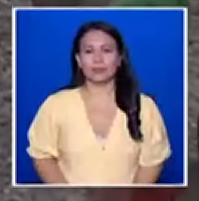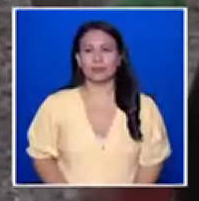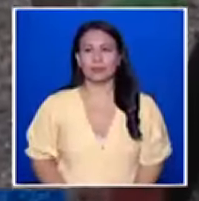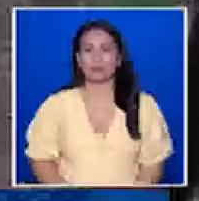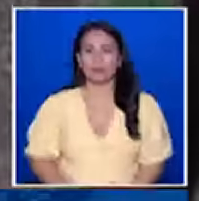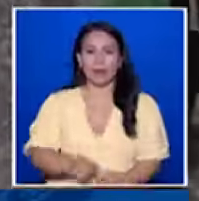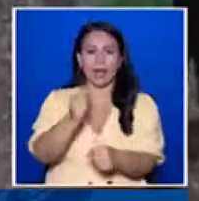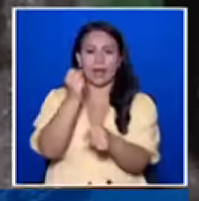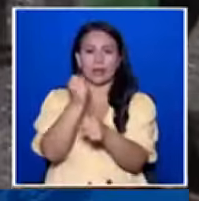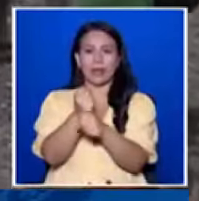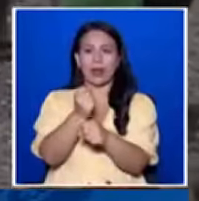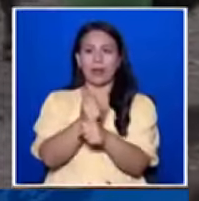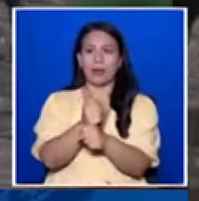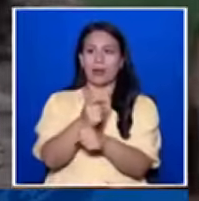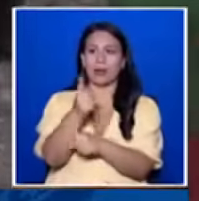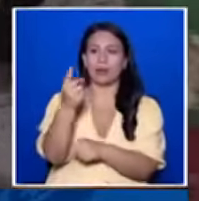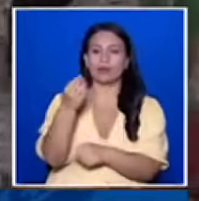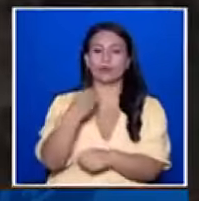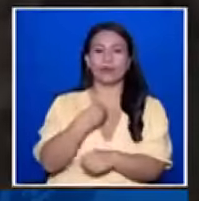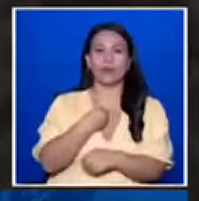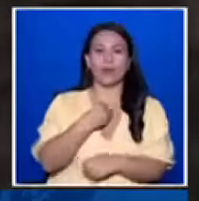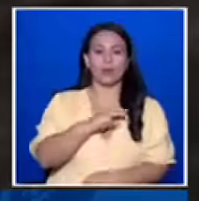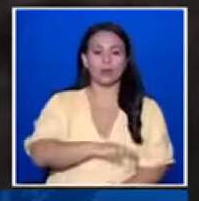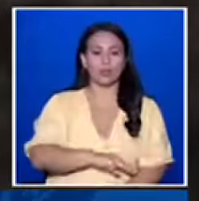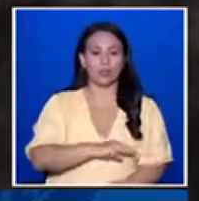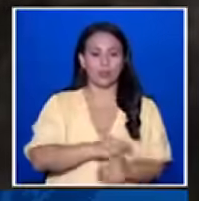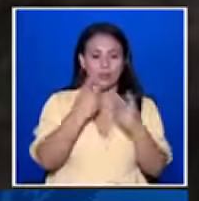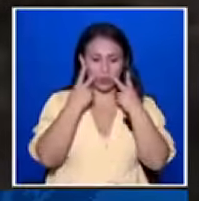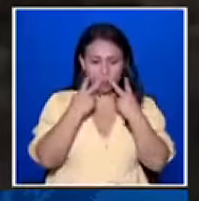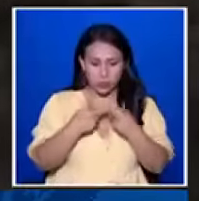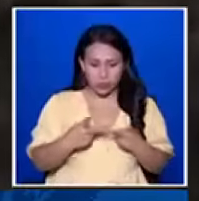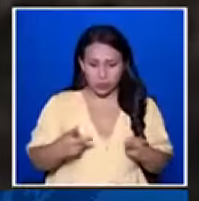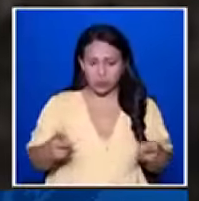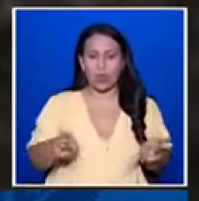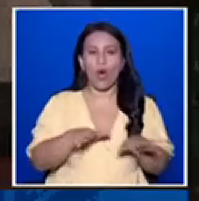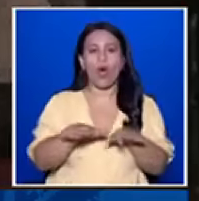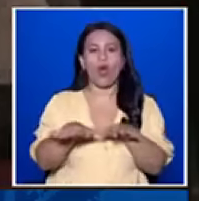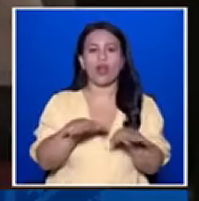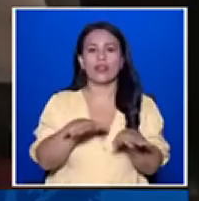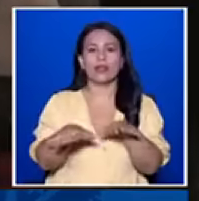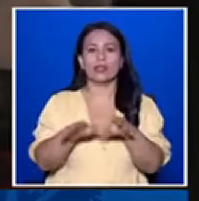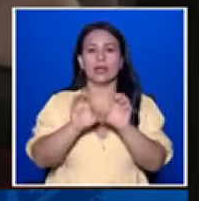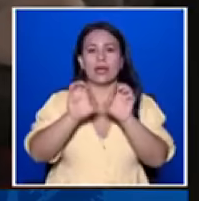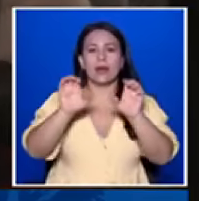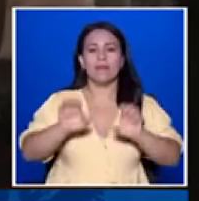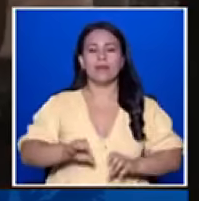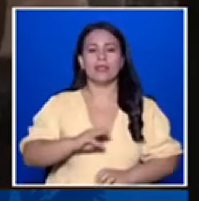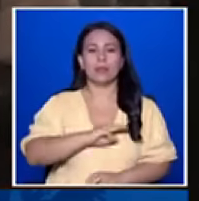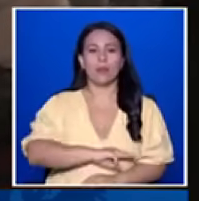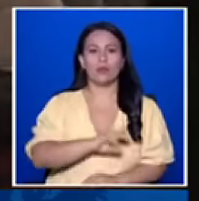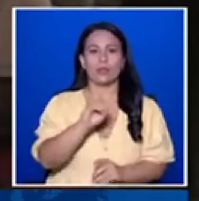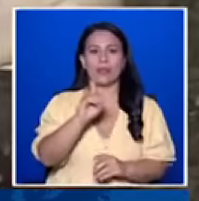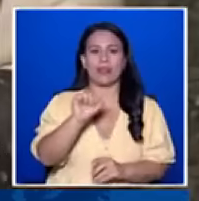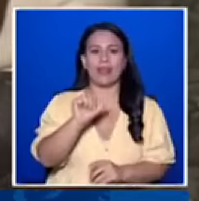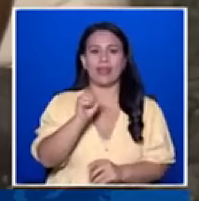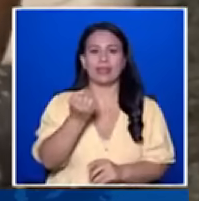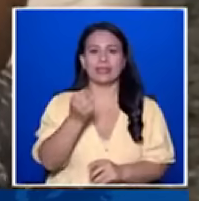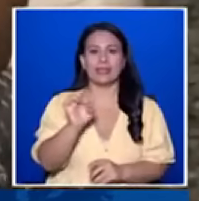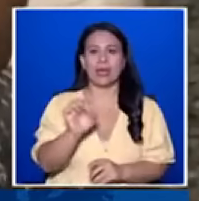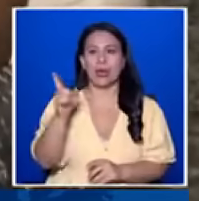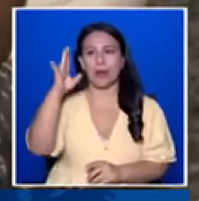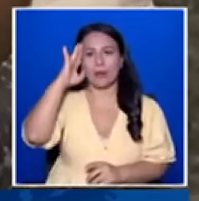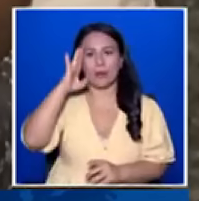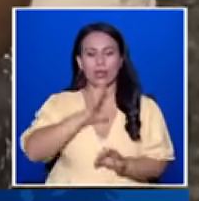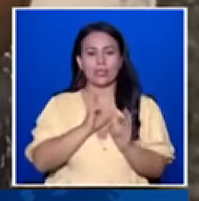El operativo lo encabezó la Dirección Municipal de Justicia y Vigilancia, en coordinación con la empresa pública DACE, la policía y personal